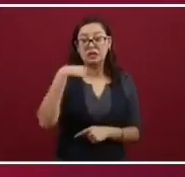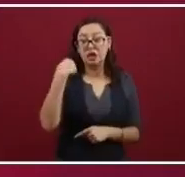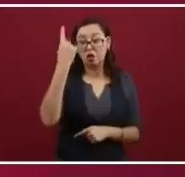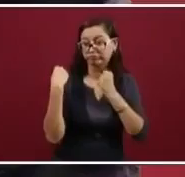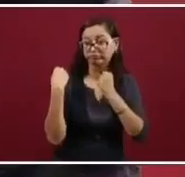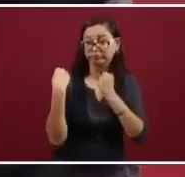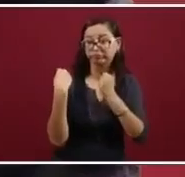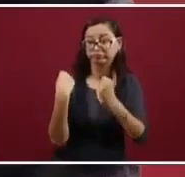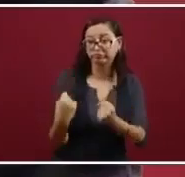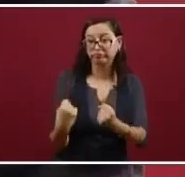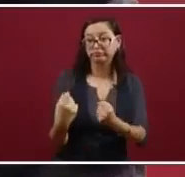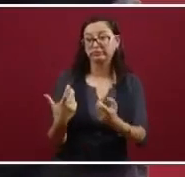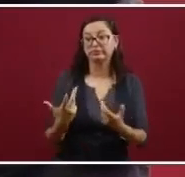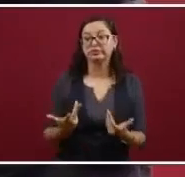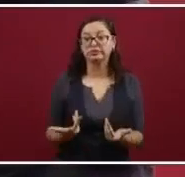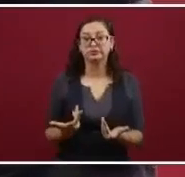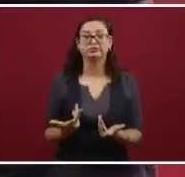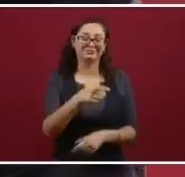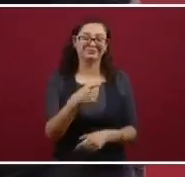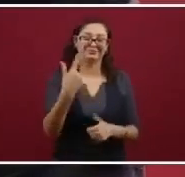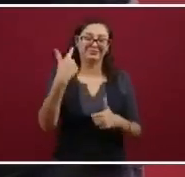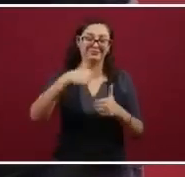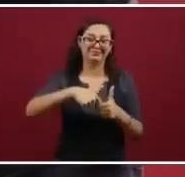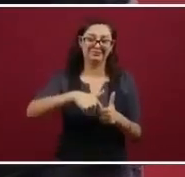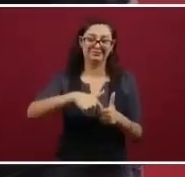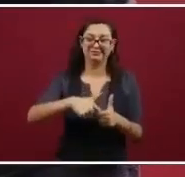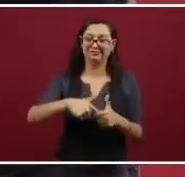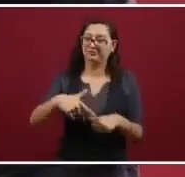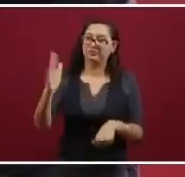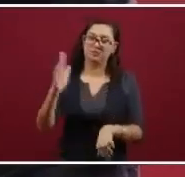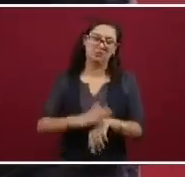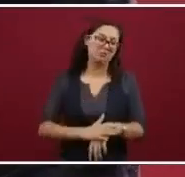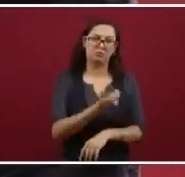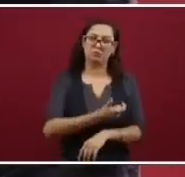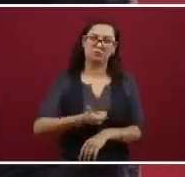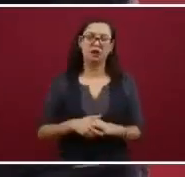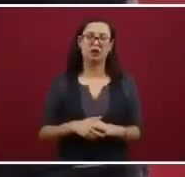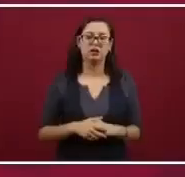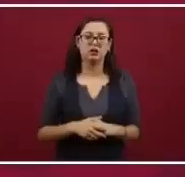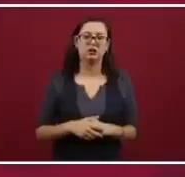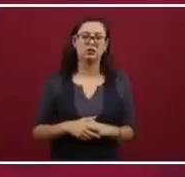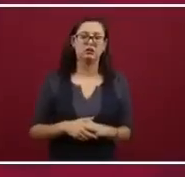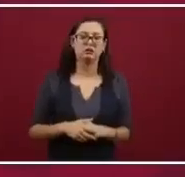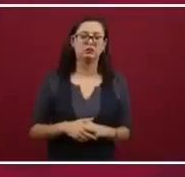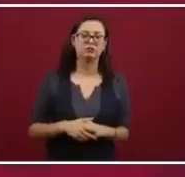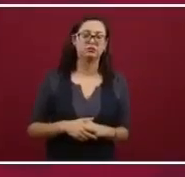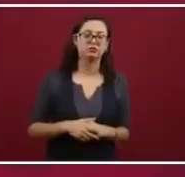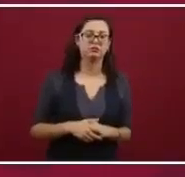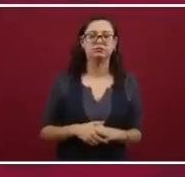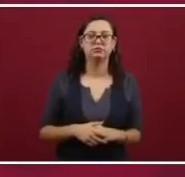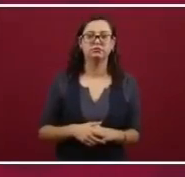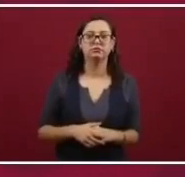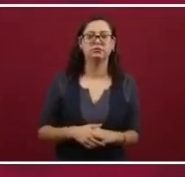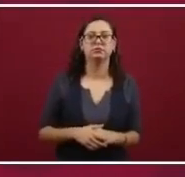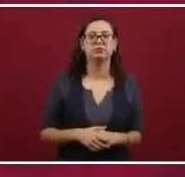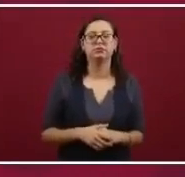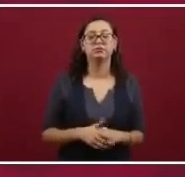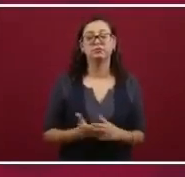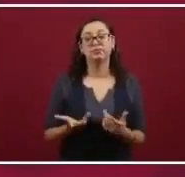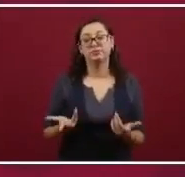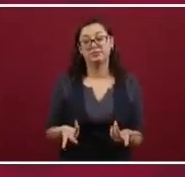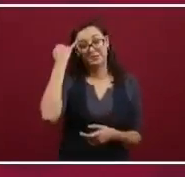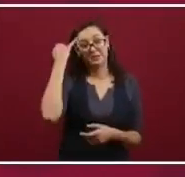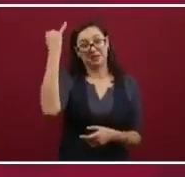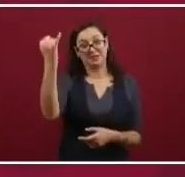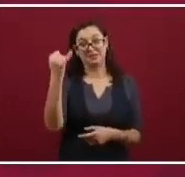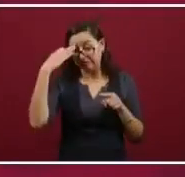7 horas. Entonces, ahí la gasolina les cuesta muy cara. Entonces, si encima de que tiene un costo de